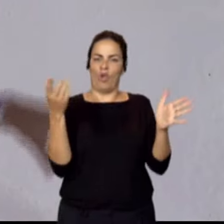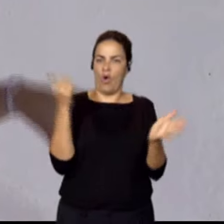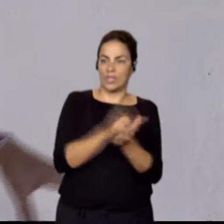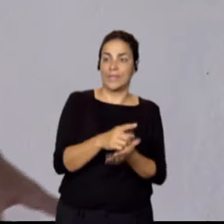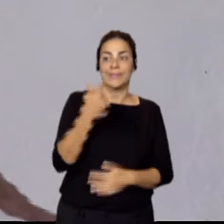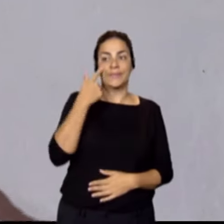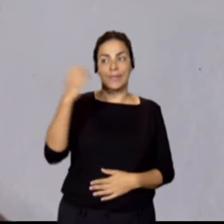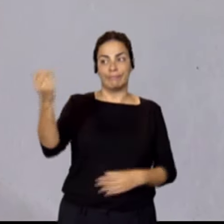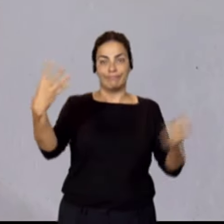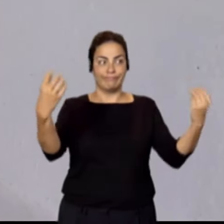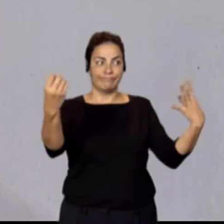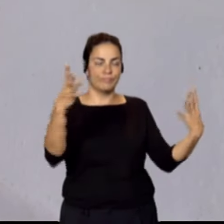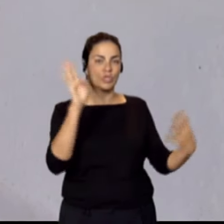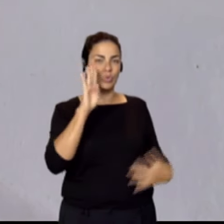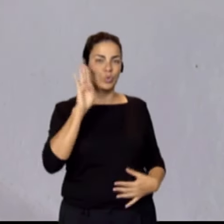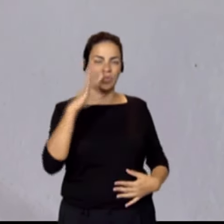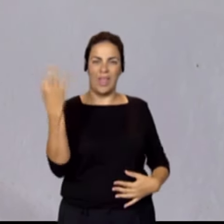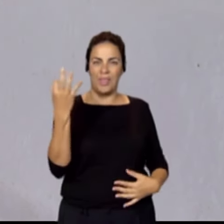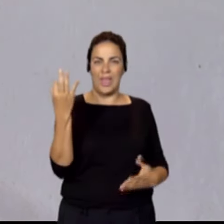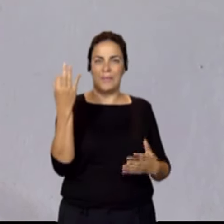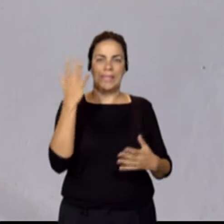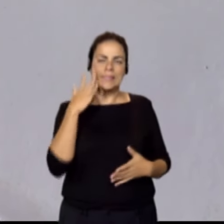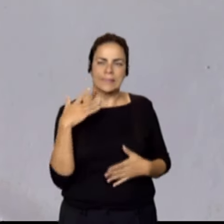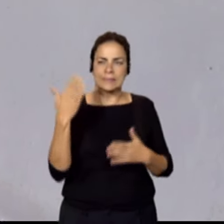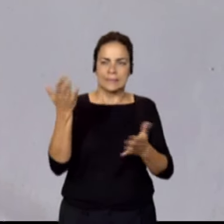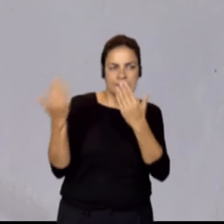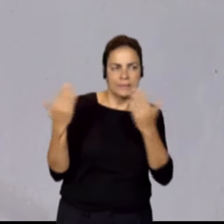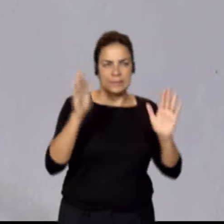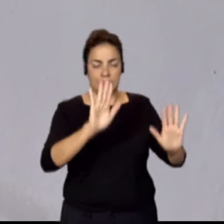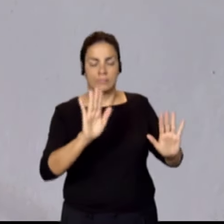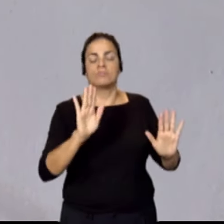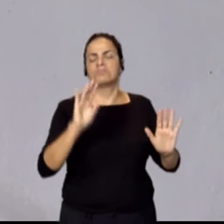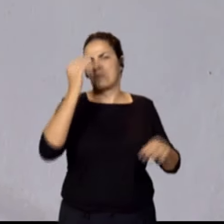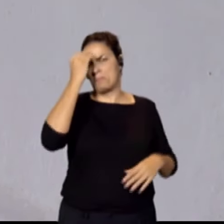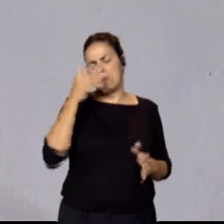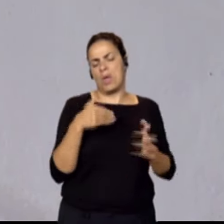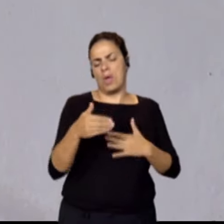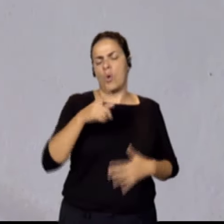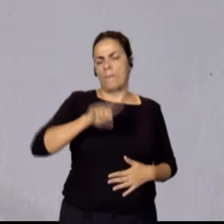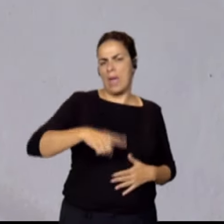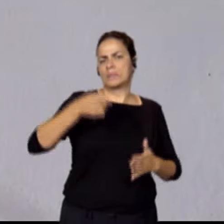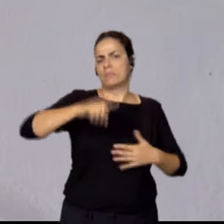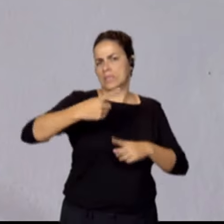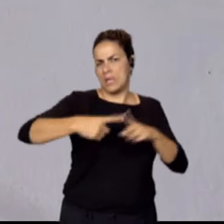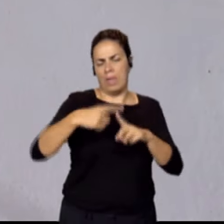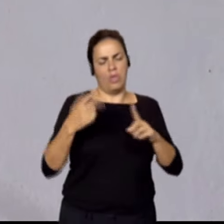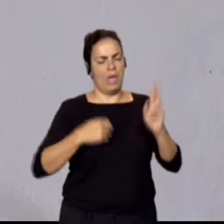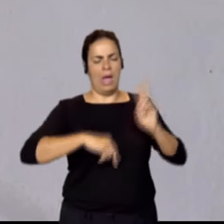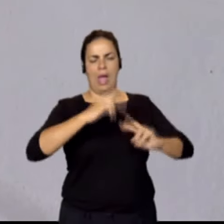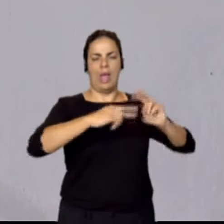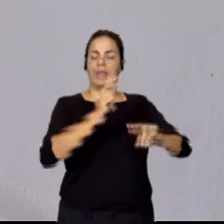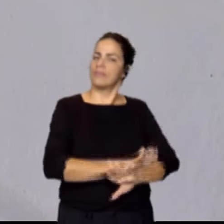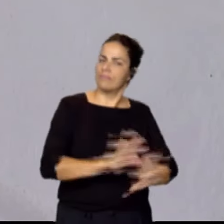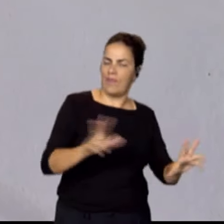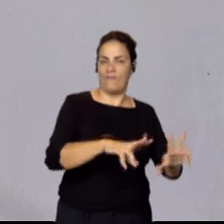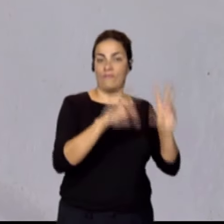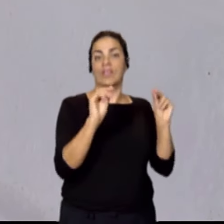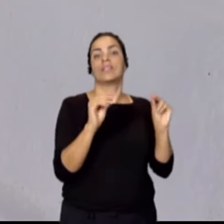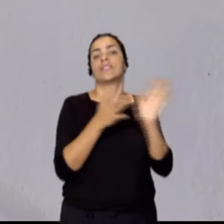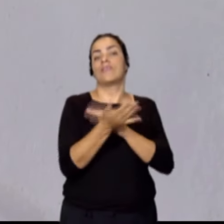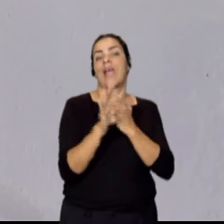manchas que hay que que recuperar y en poco más de de un mes mes y medio terminará la obra y los vecinos y vecinas Pues en breve podrán